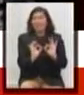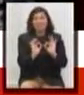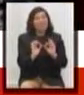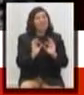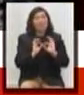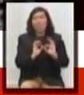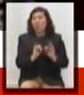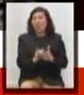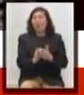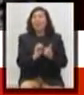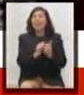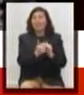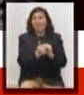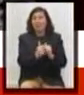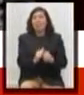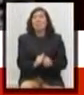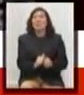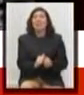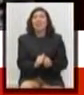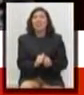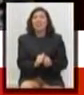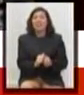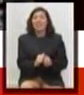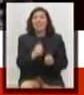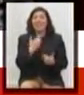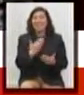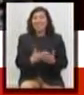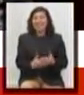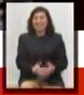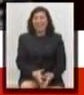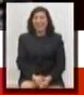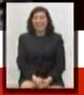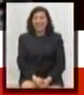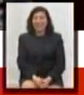Siempre igual. Cambia. Gracias.